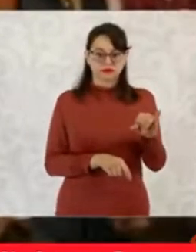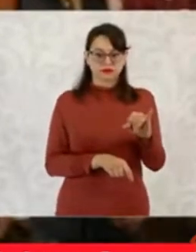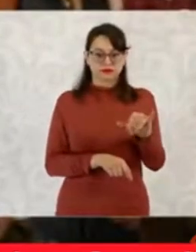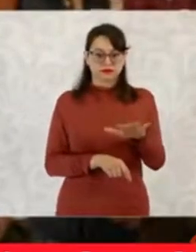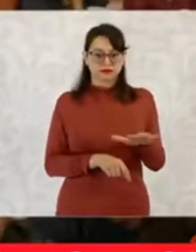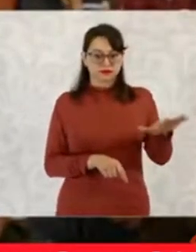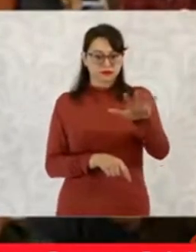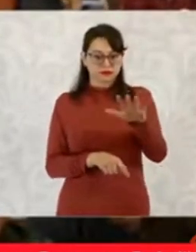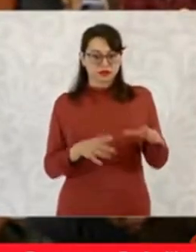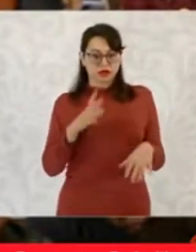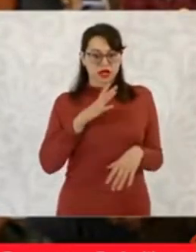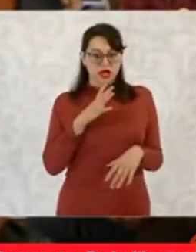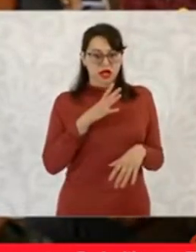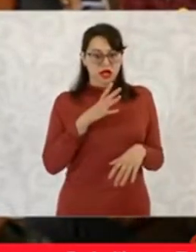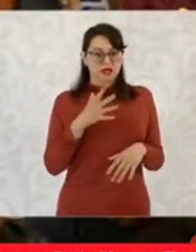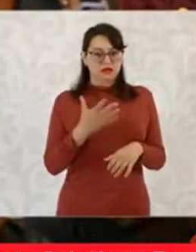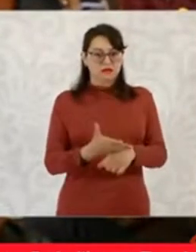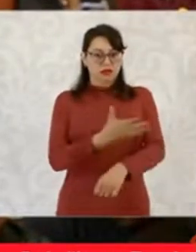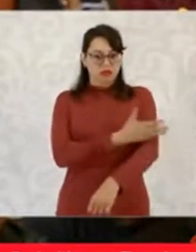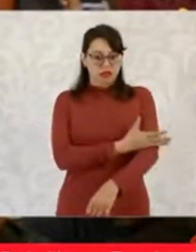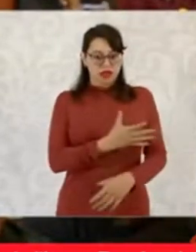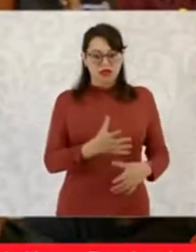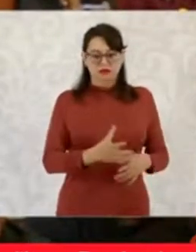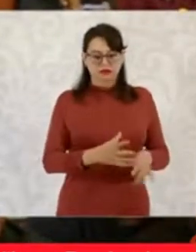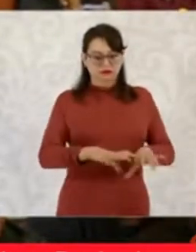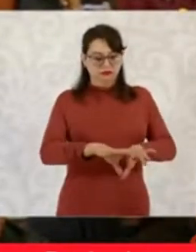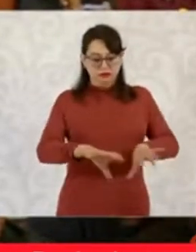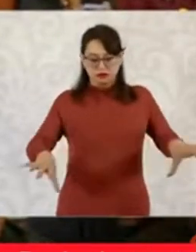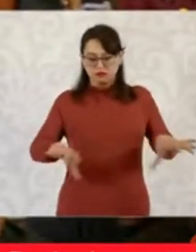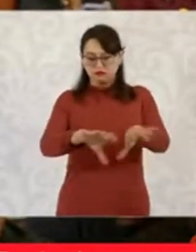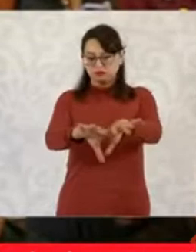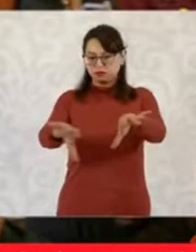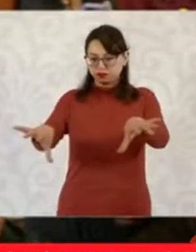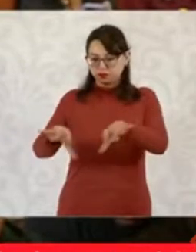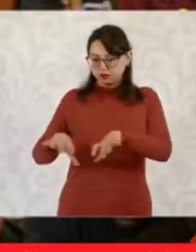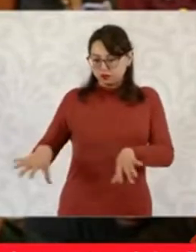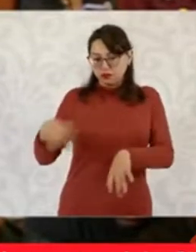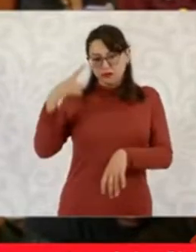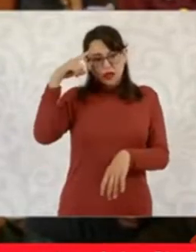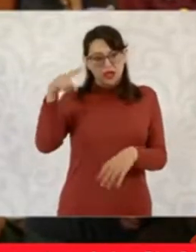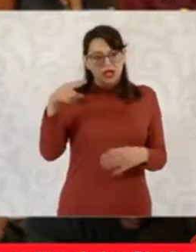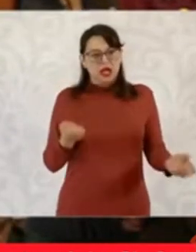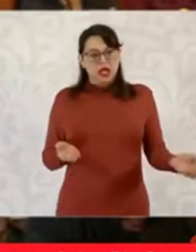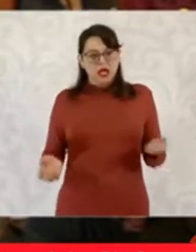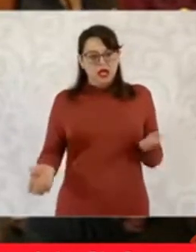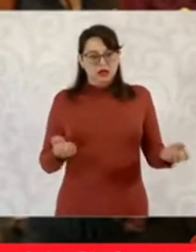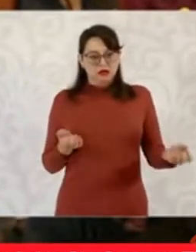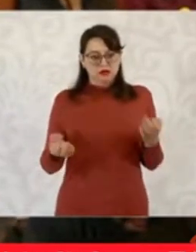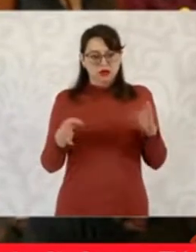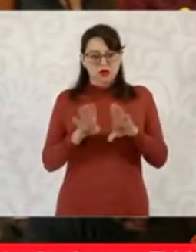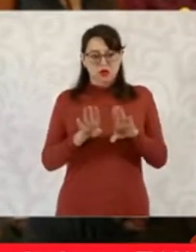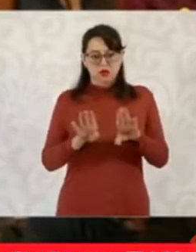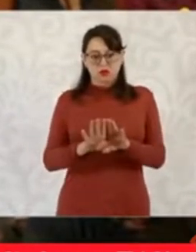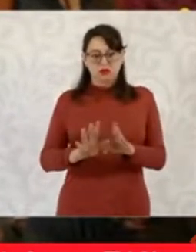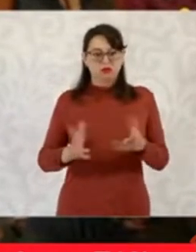de troncos en el piso, estructuras para entrenar aparentemente pecho-tierra